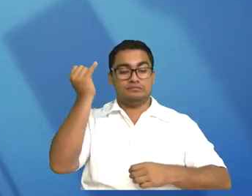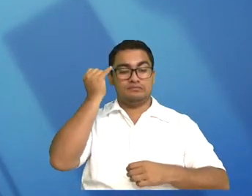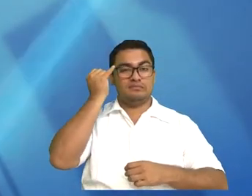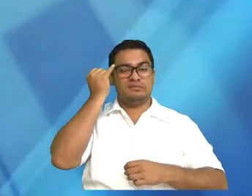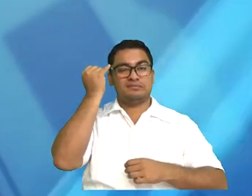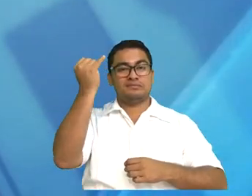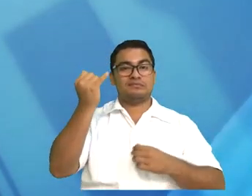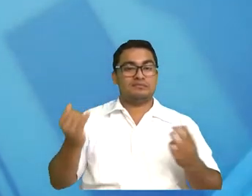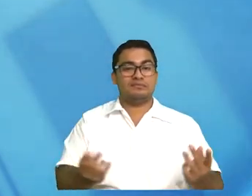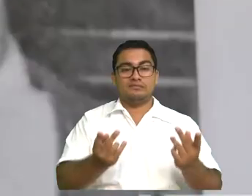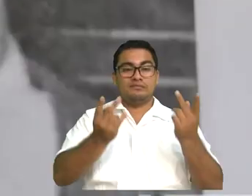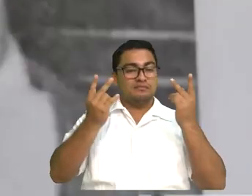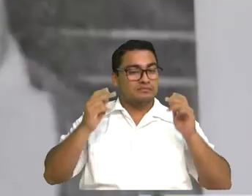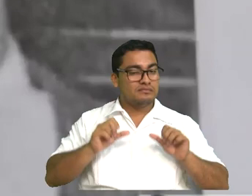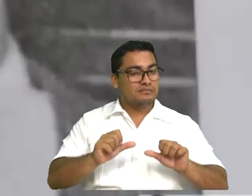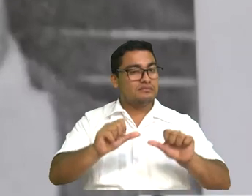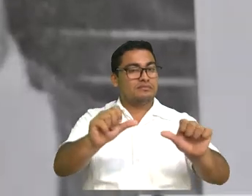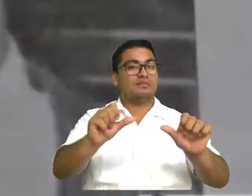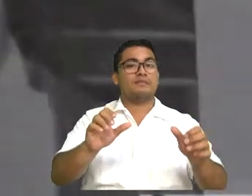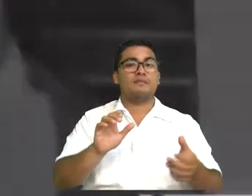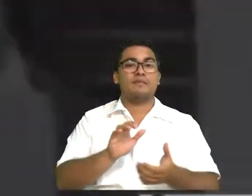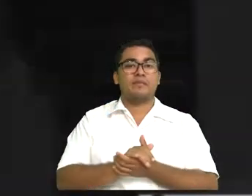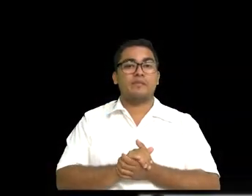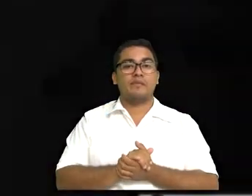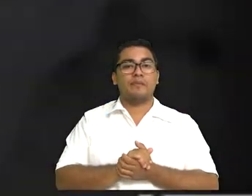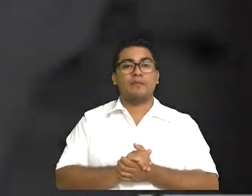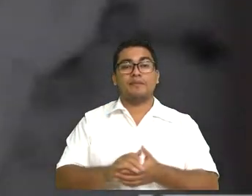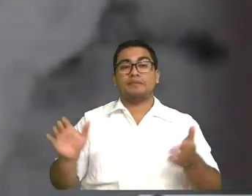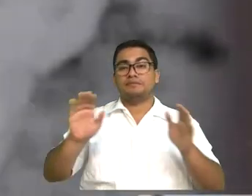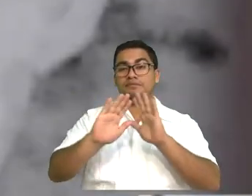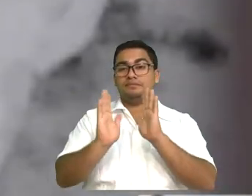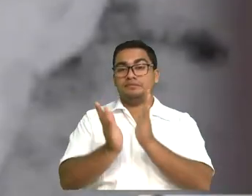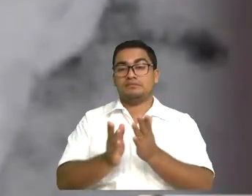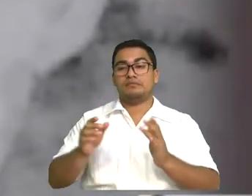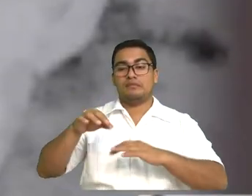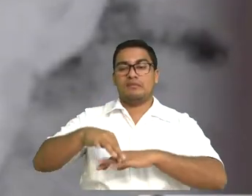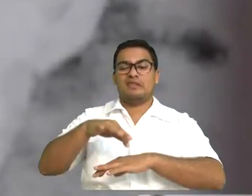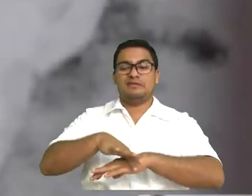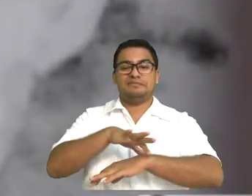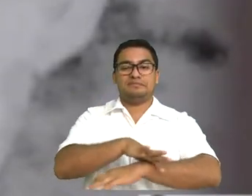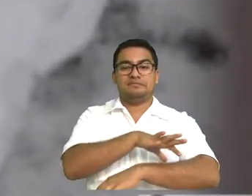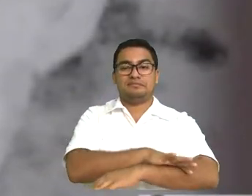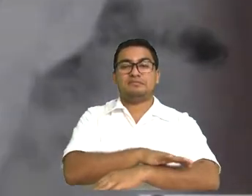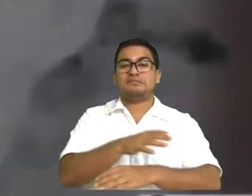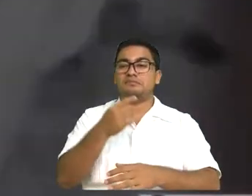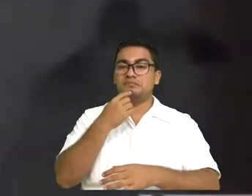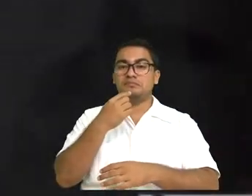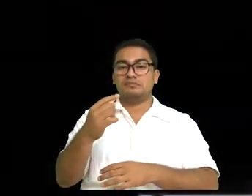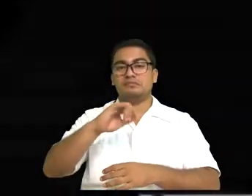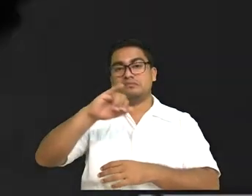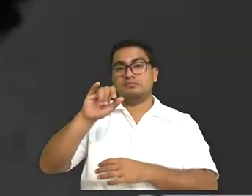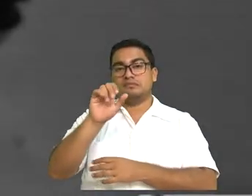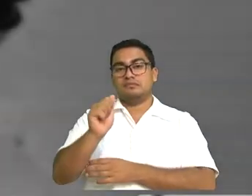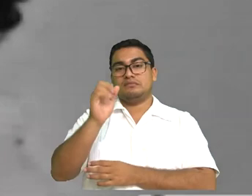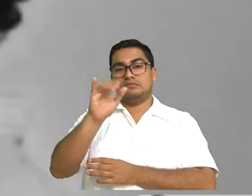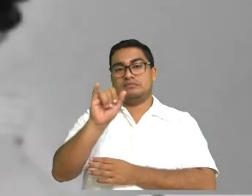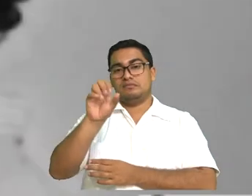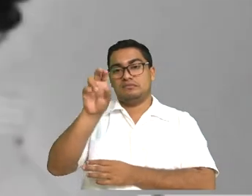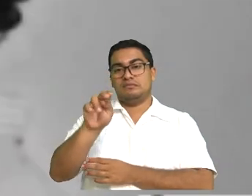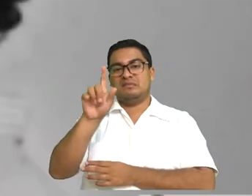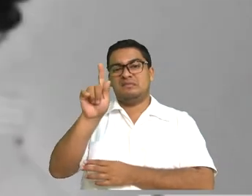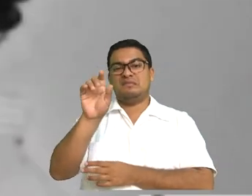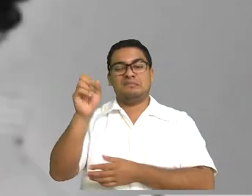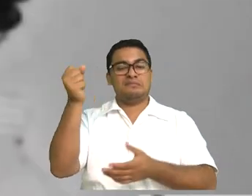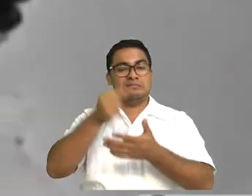y viven para siempre. La compañera Rosario mencionó los aportes del compañero Jacinto Suárez en la